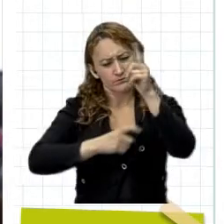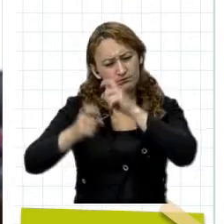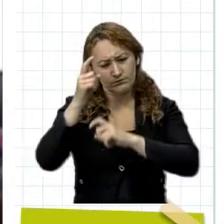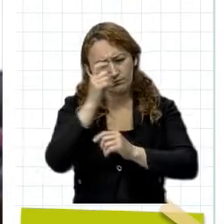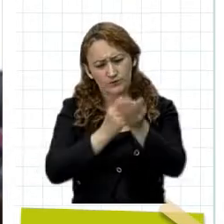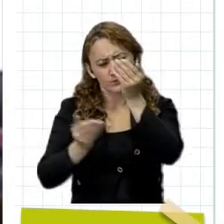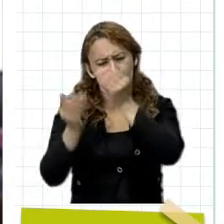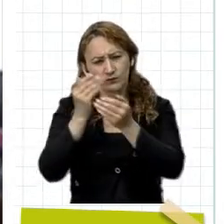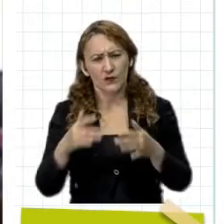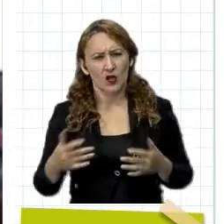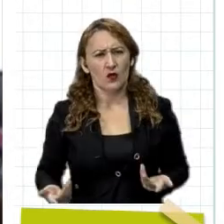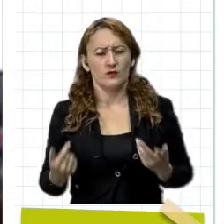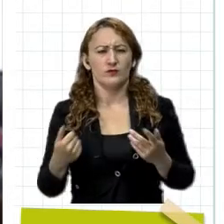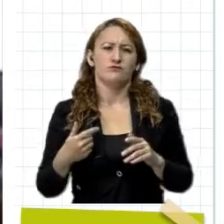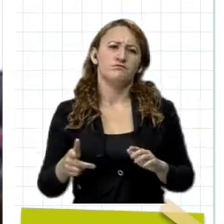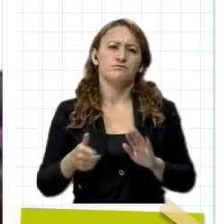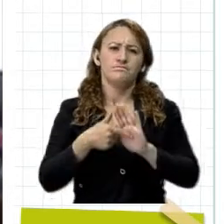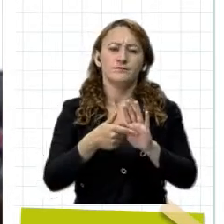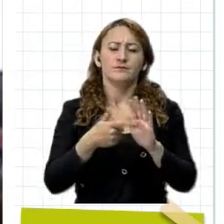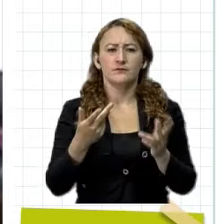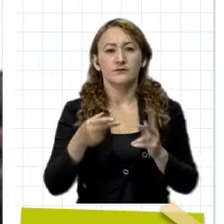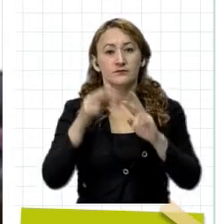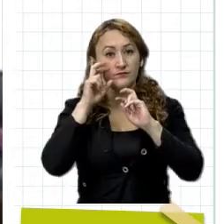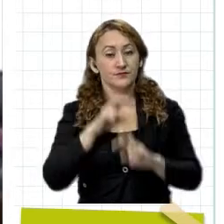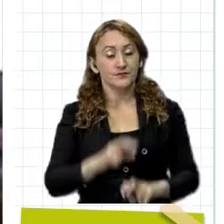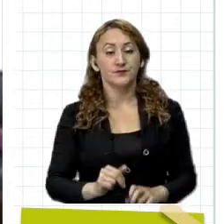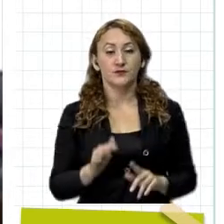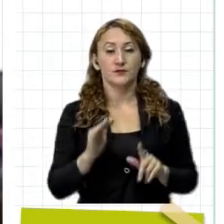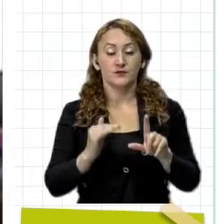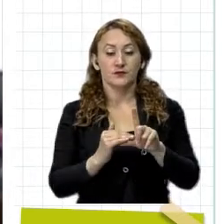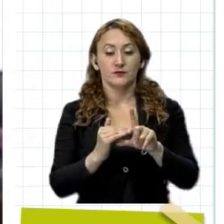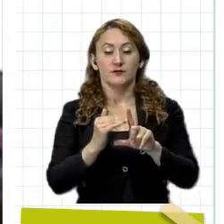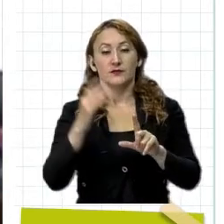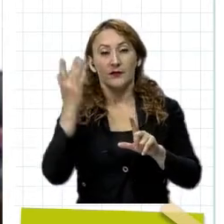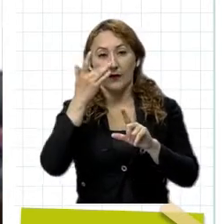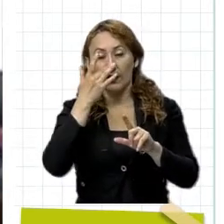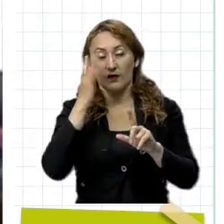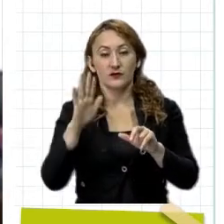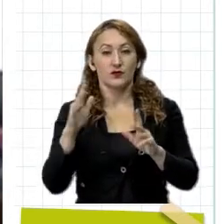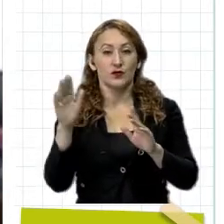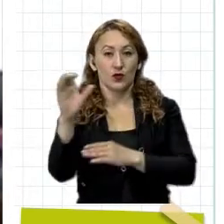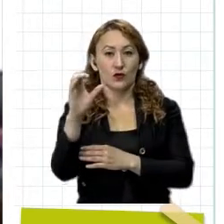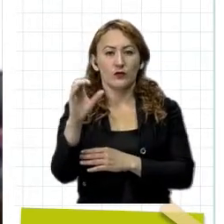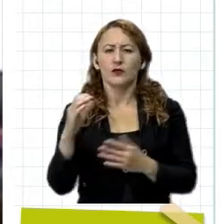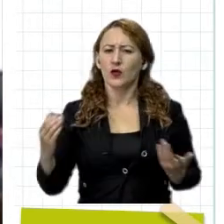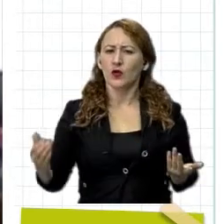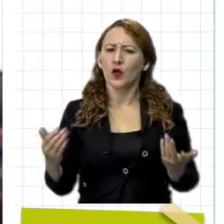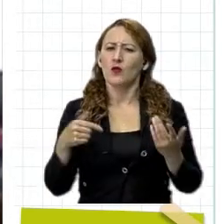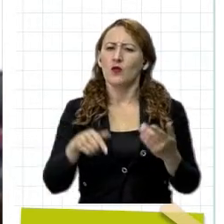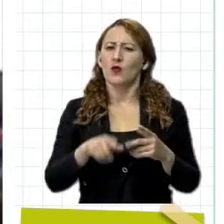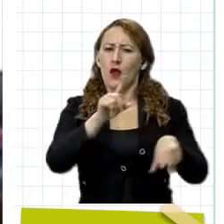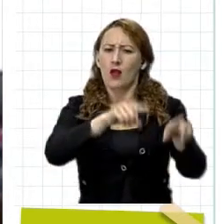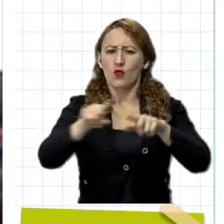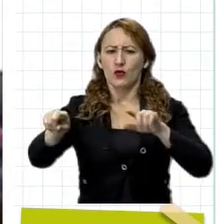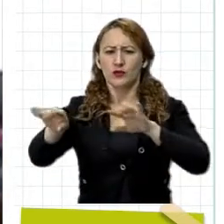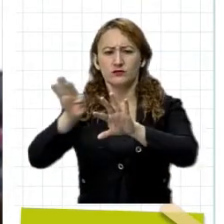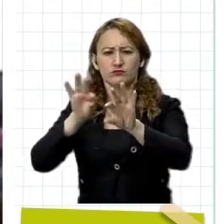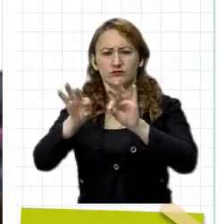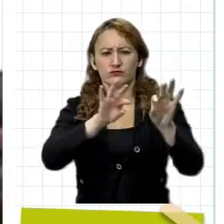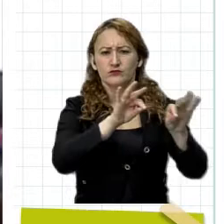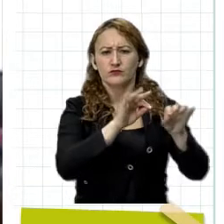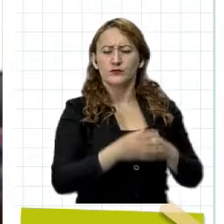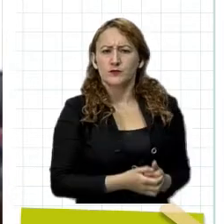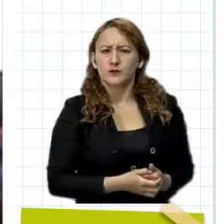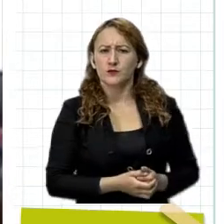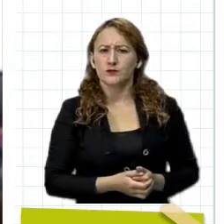situado, voy a hacer referencia a mi investigación sobre clases medias negras en Colombia, sacando de ella algunas viñetas, es